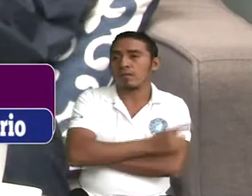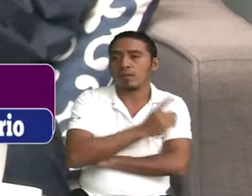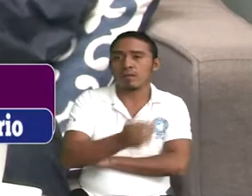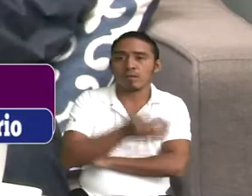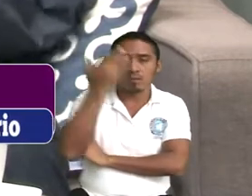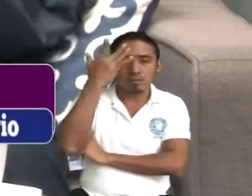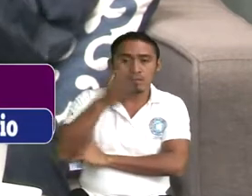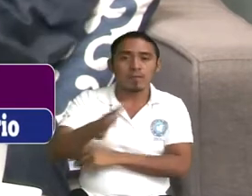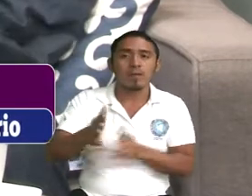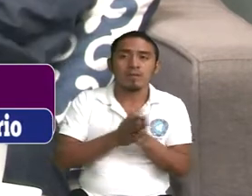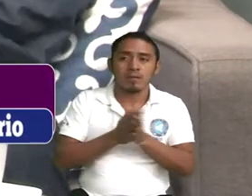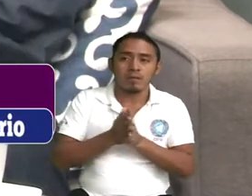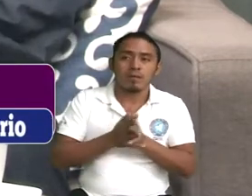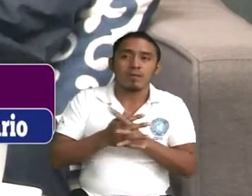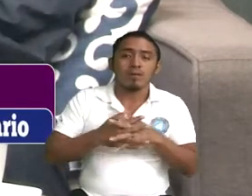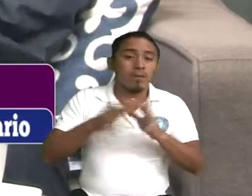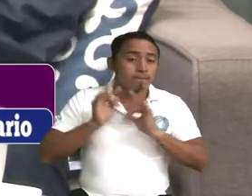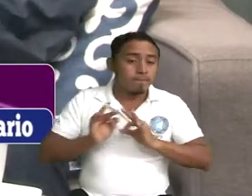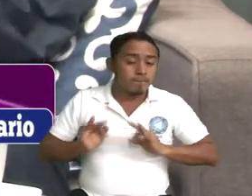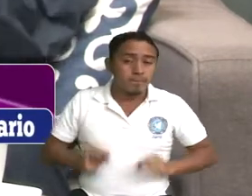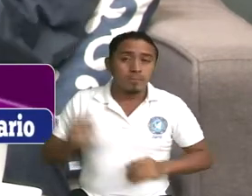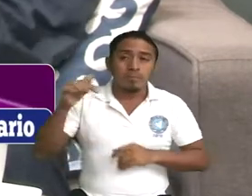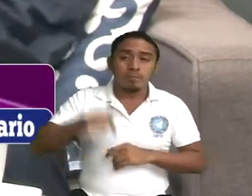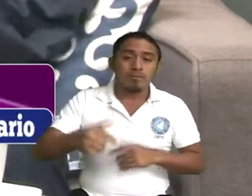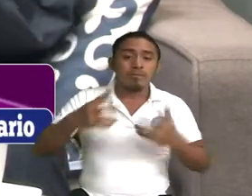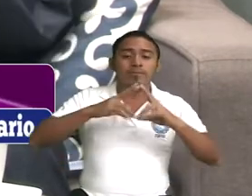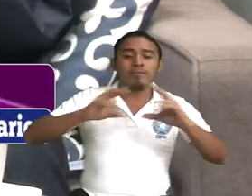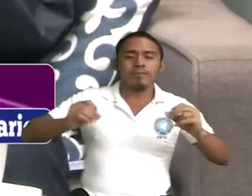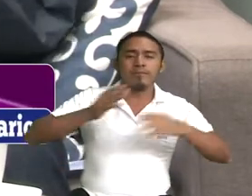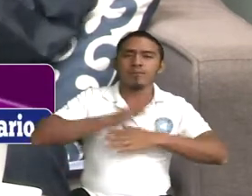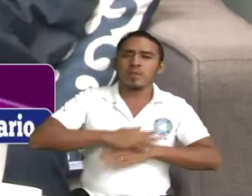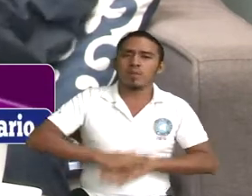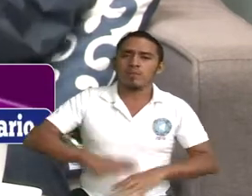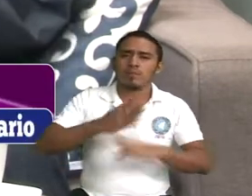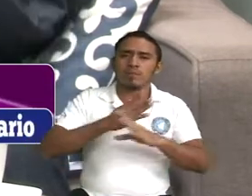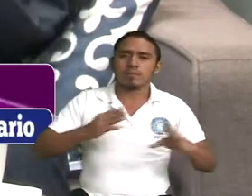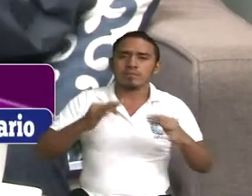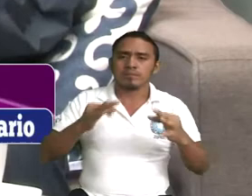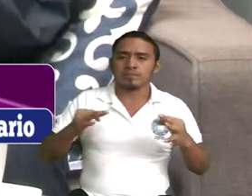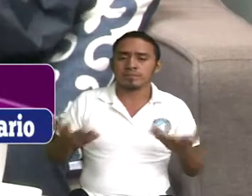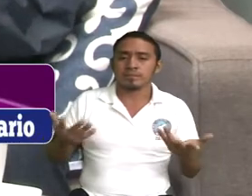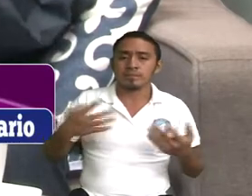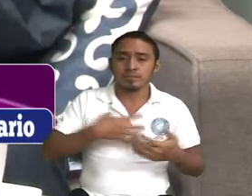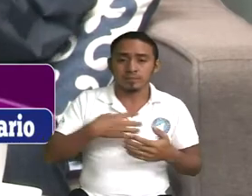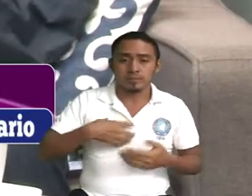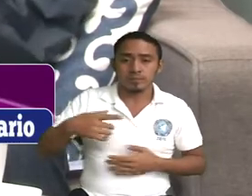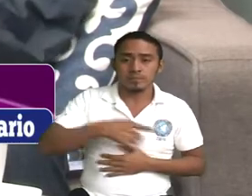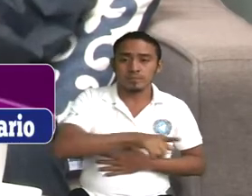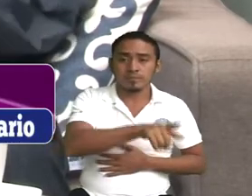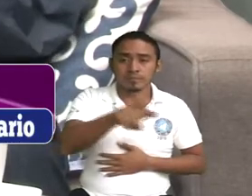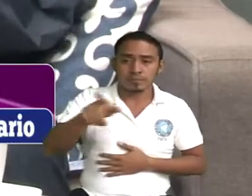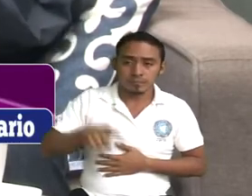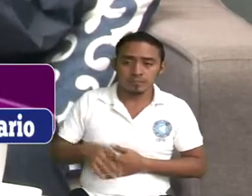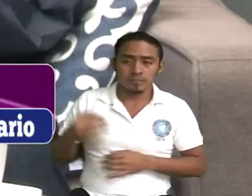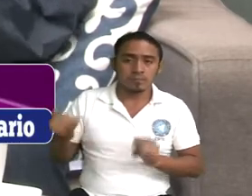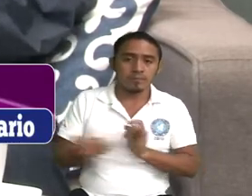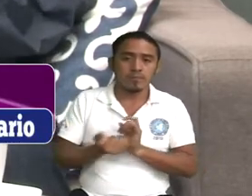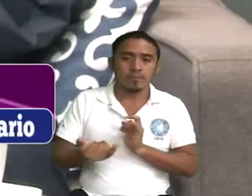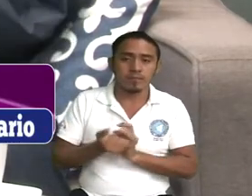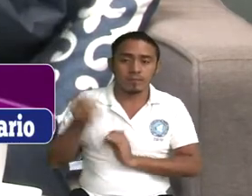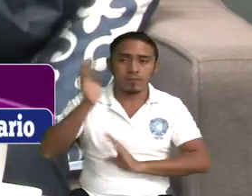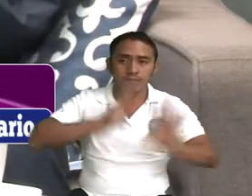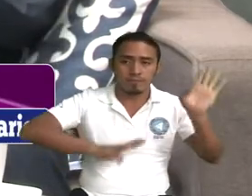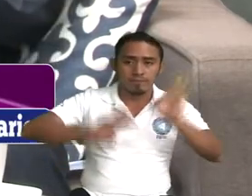sepan aprovechar y disfrutar siempre en esta paz y en esta tranquilidad de las cuales ellas también son